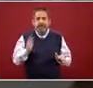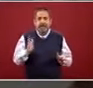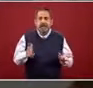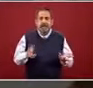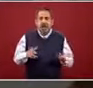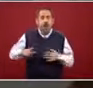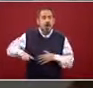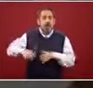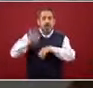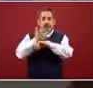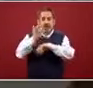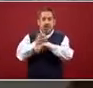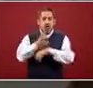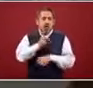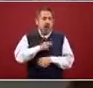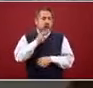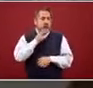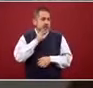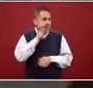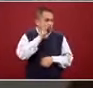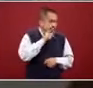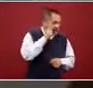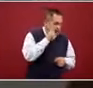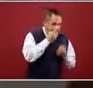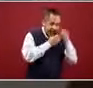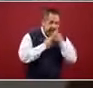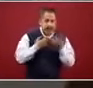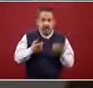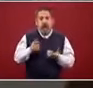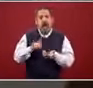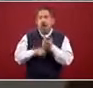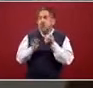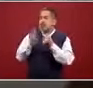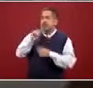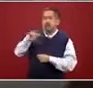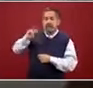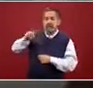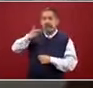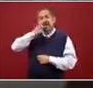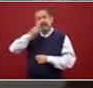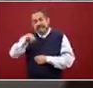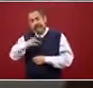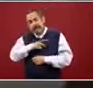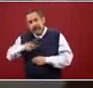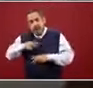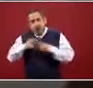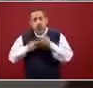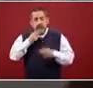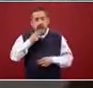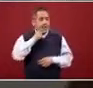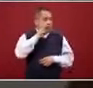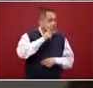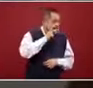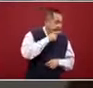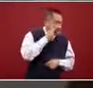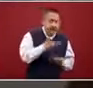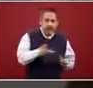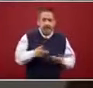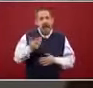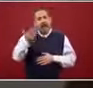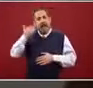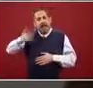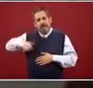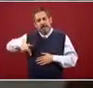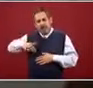El gobierno de Estados Unidos no las está aplicando ya, pero hay especialistas que sí mencionan que se deben de aplicar. Y bueno, anteriormente yo estaba